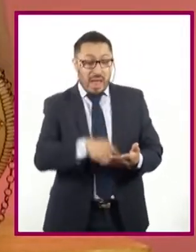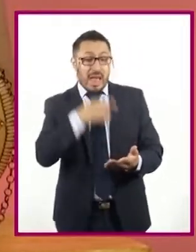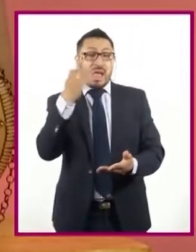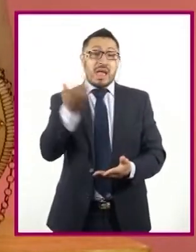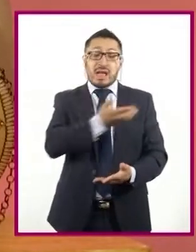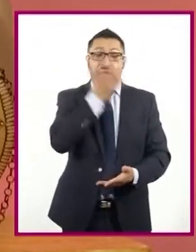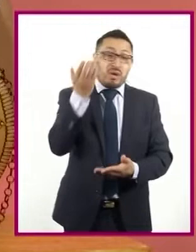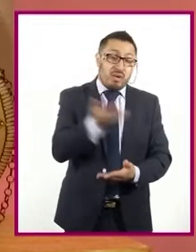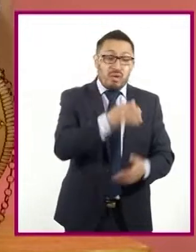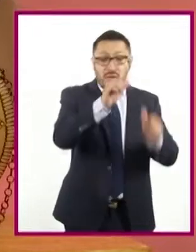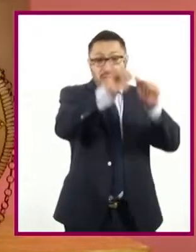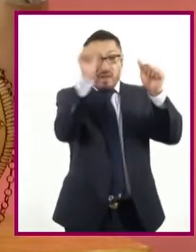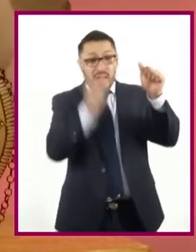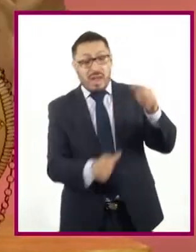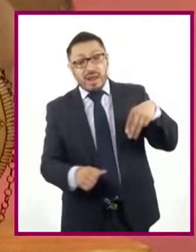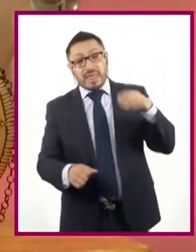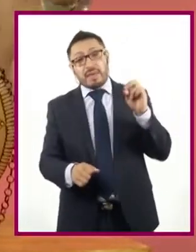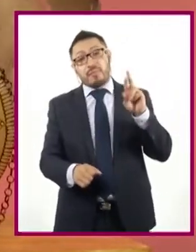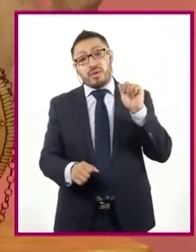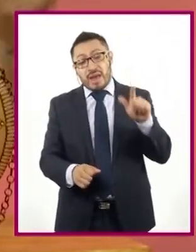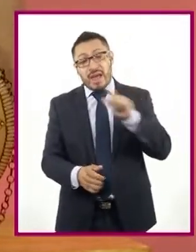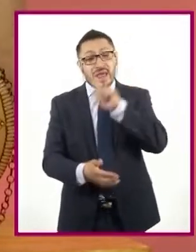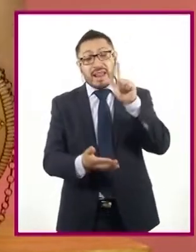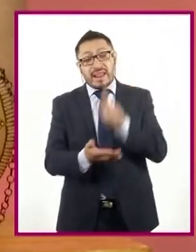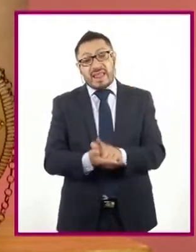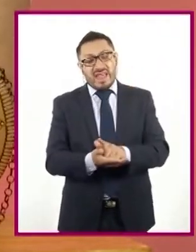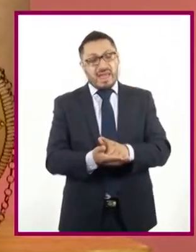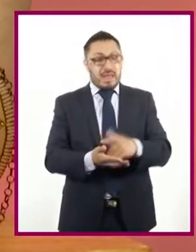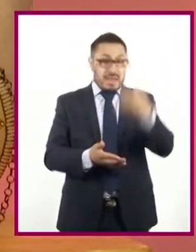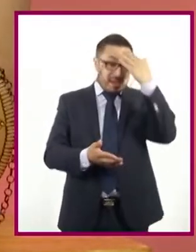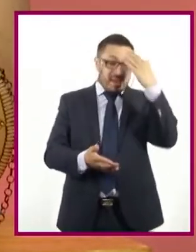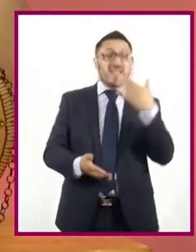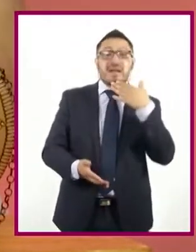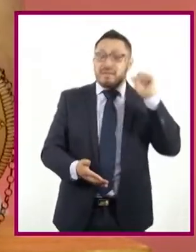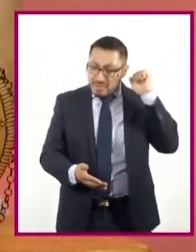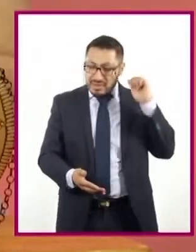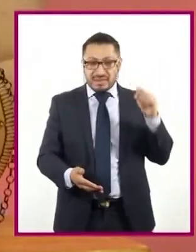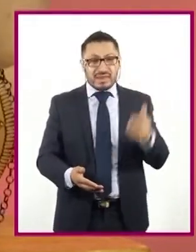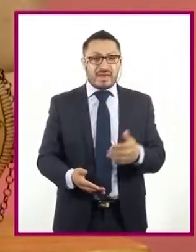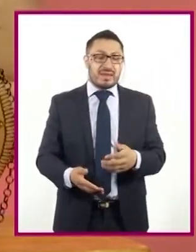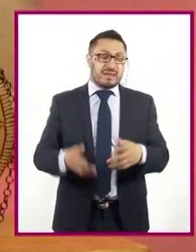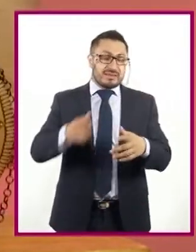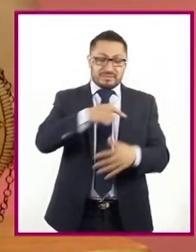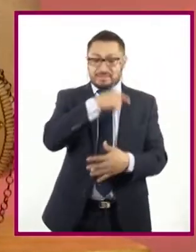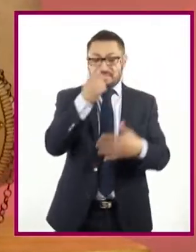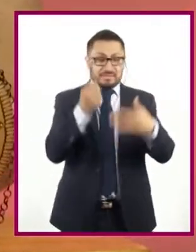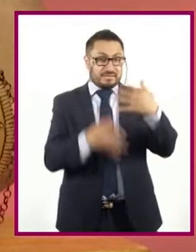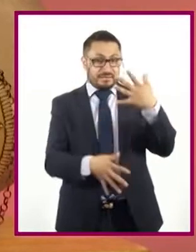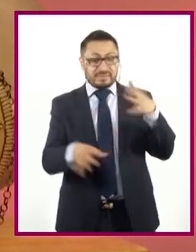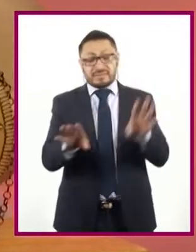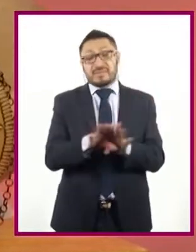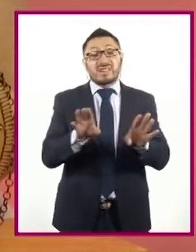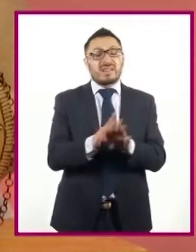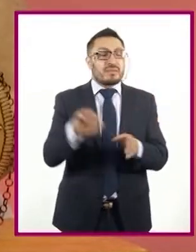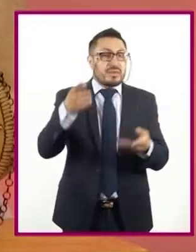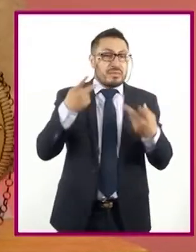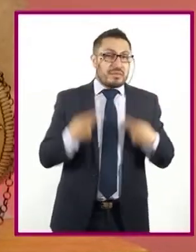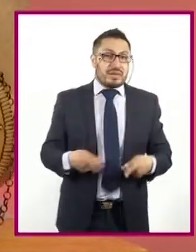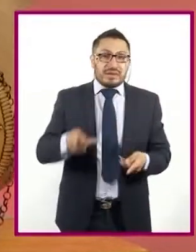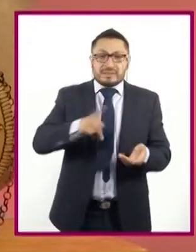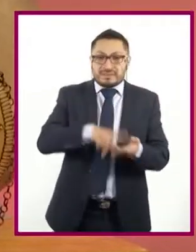costumbres, arte, moral, leyes, aptitudes y hábitos adquiridos como miembros de una